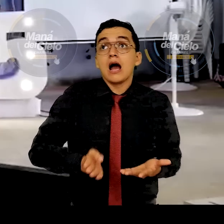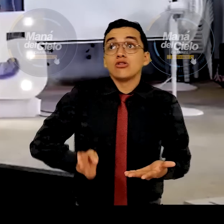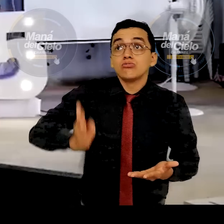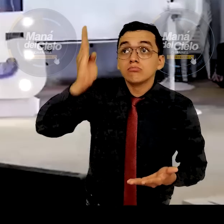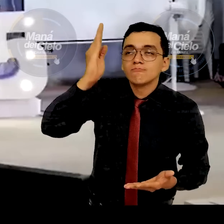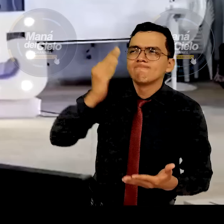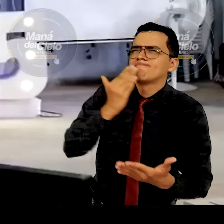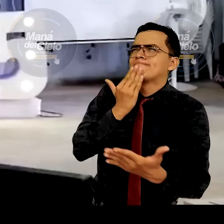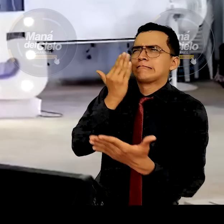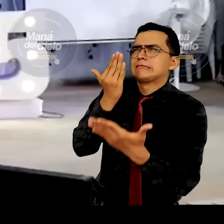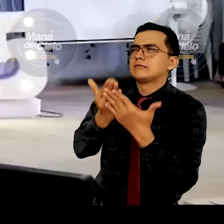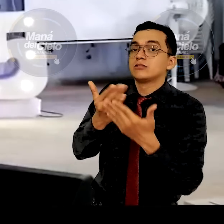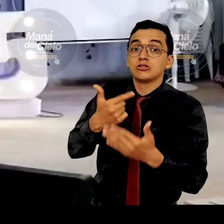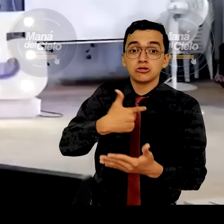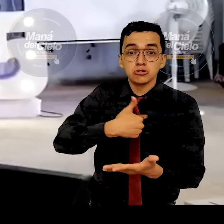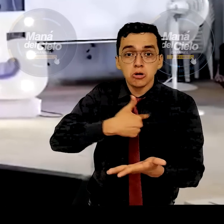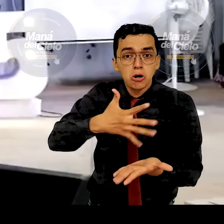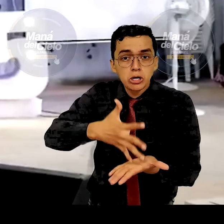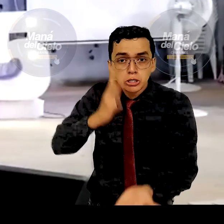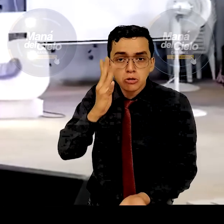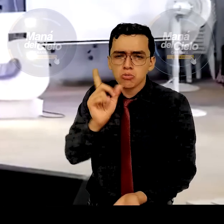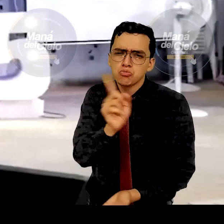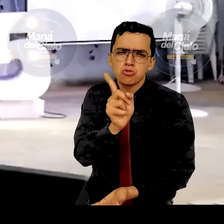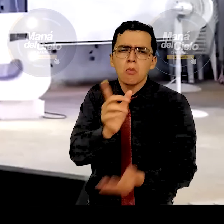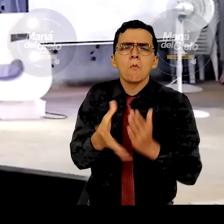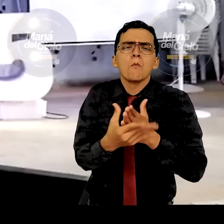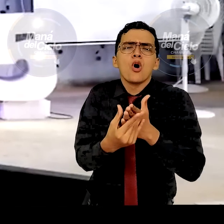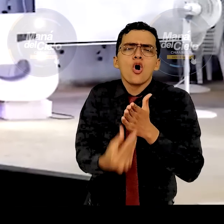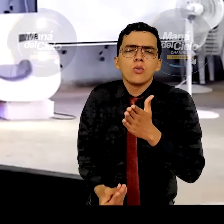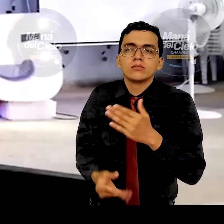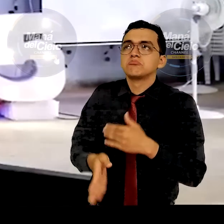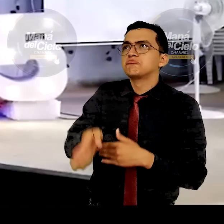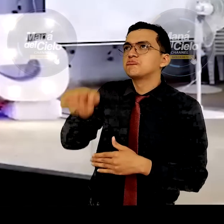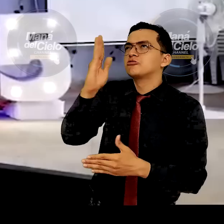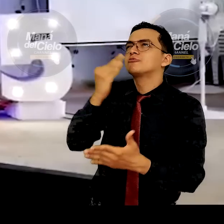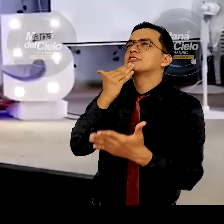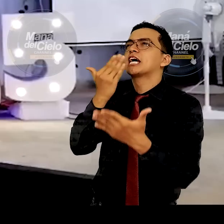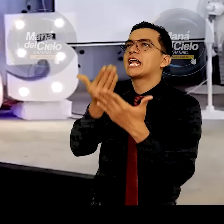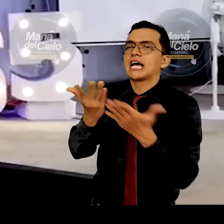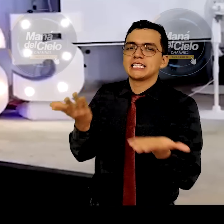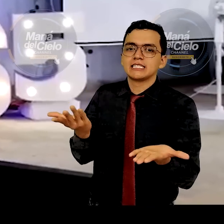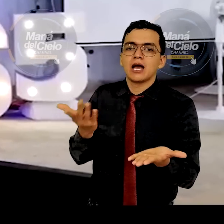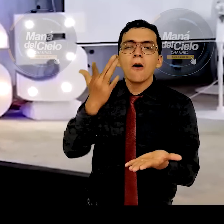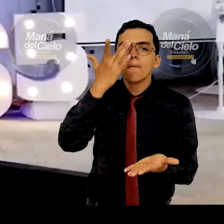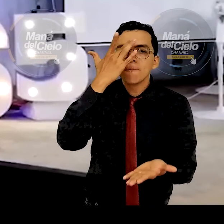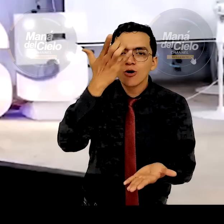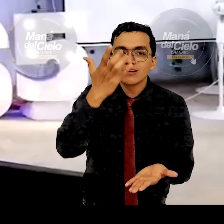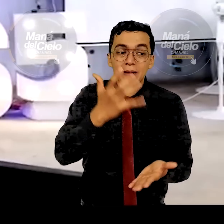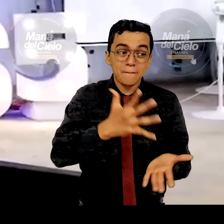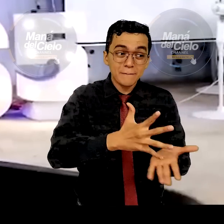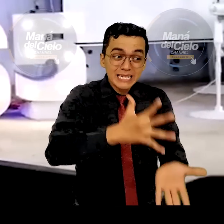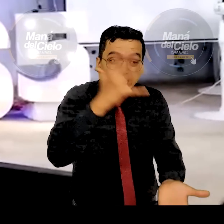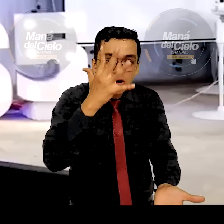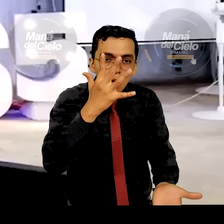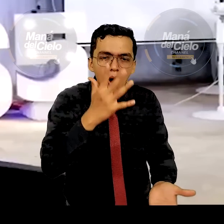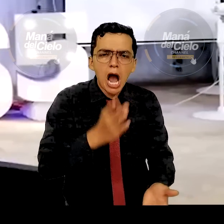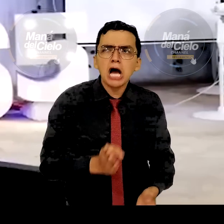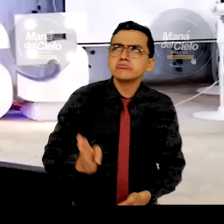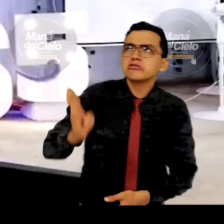Pero qué bendición ser pobre. Qué bendición depender de lo que Dios hace cada día. Los milagros que Él